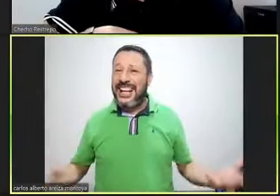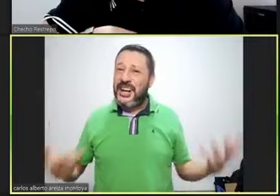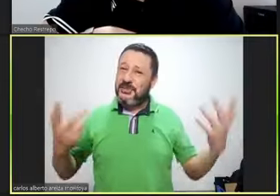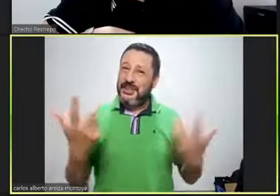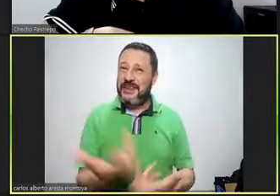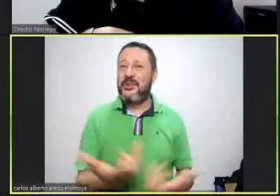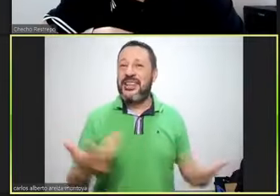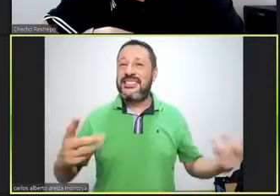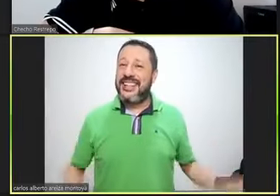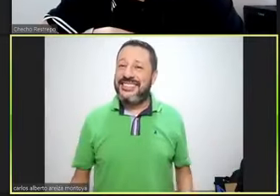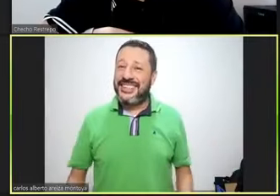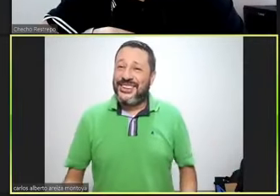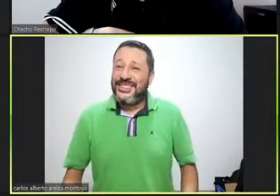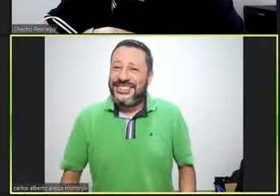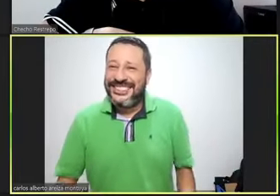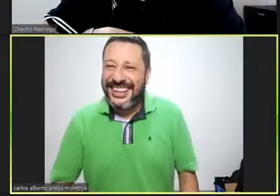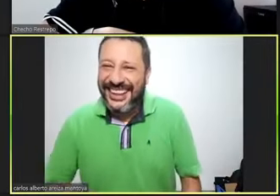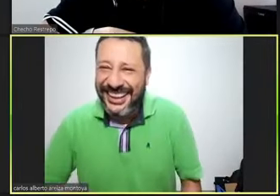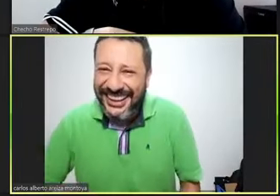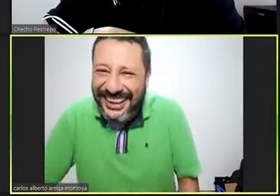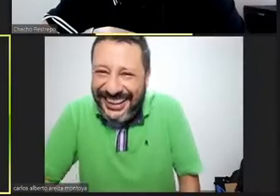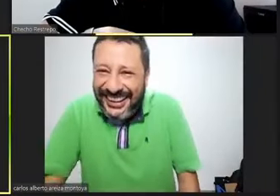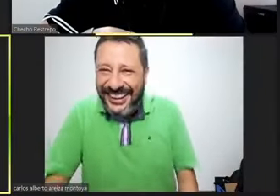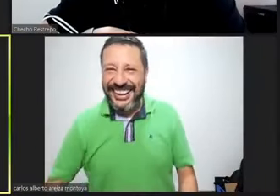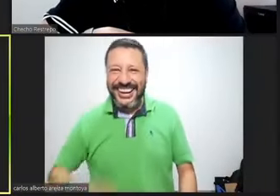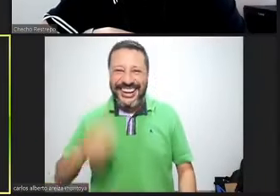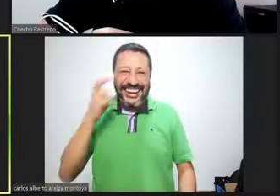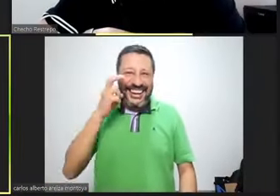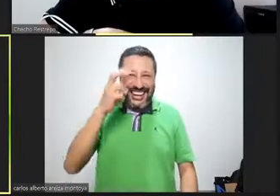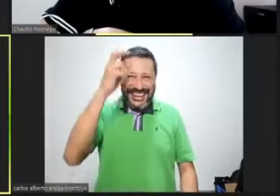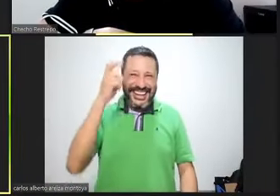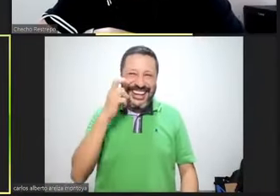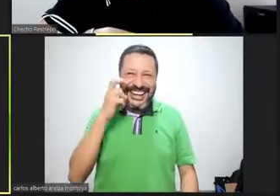Estamos pesados, pero estamos estéticos.